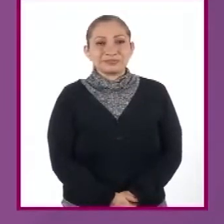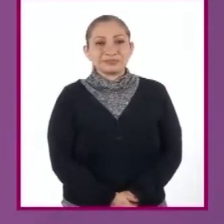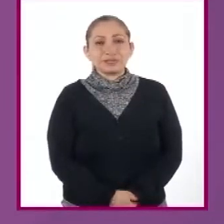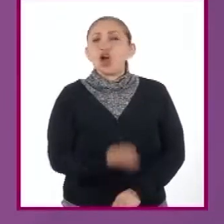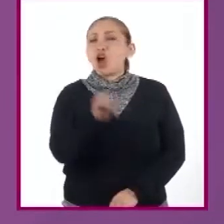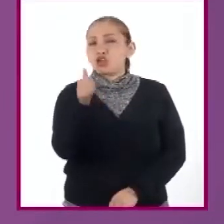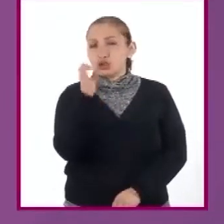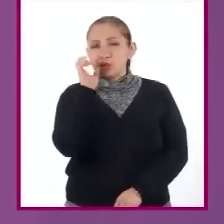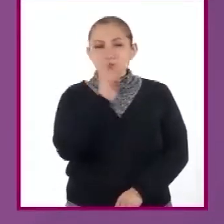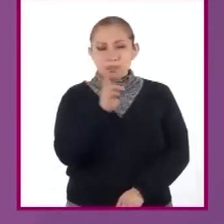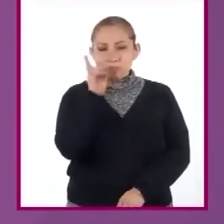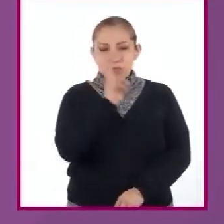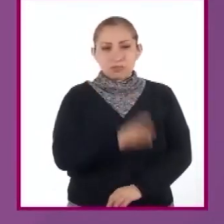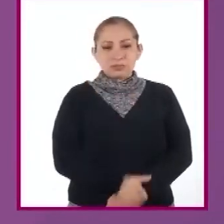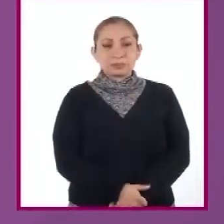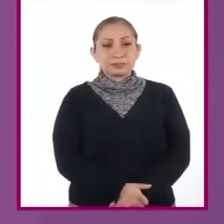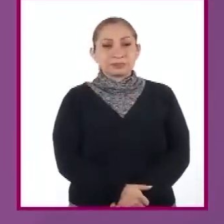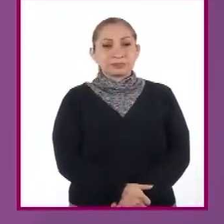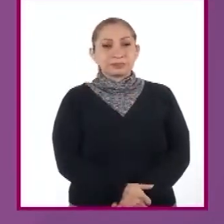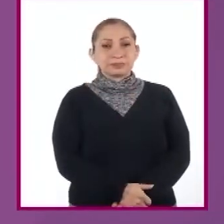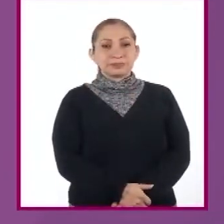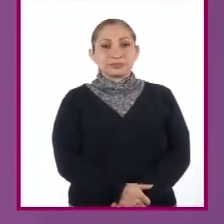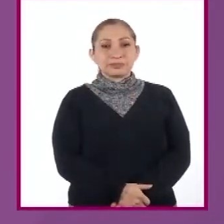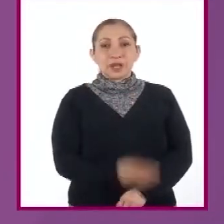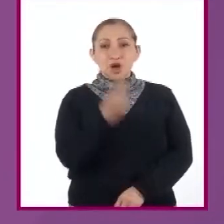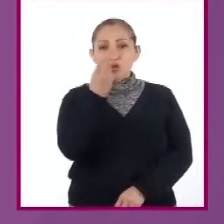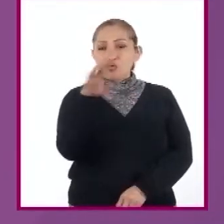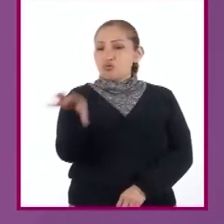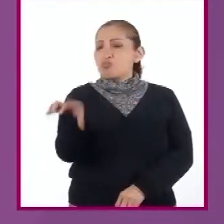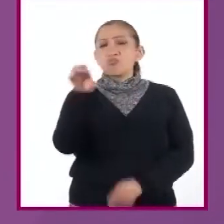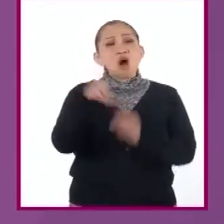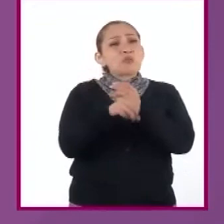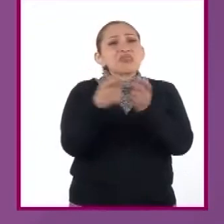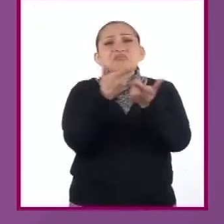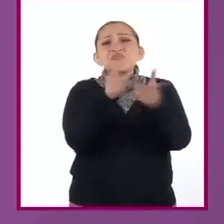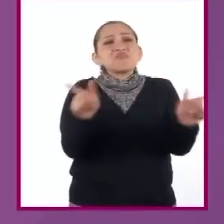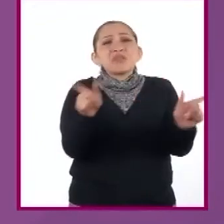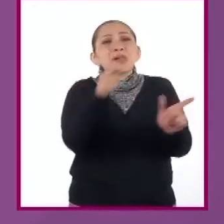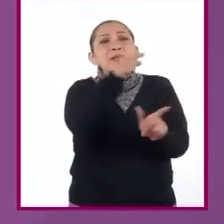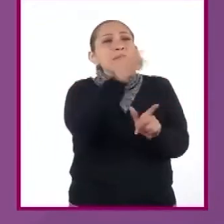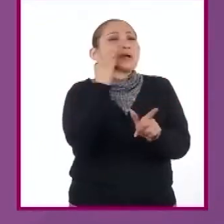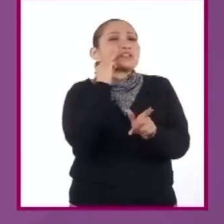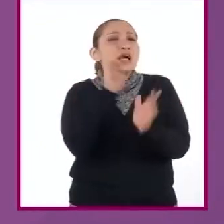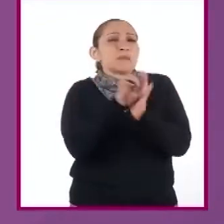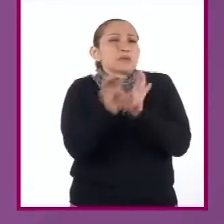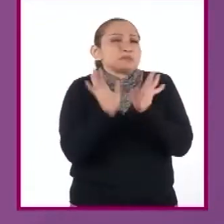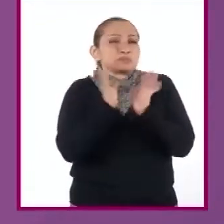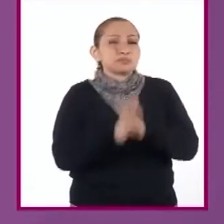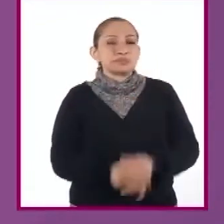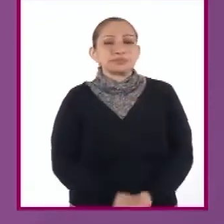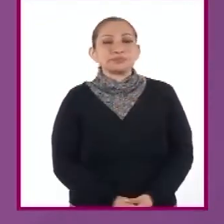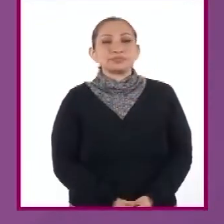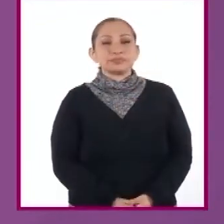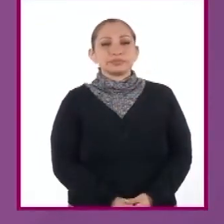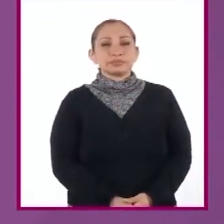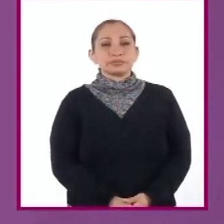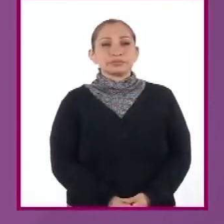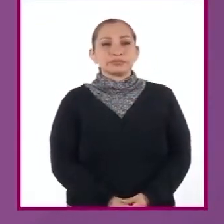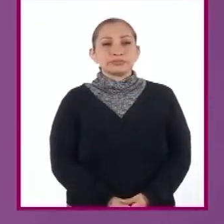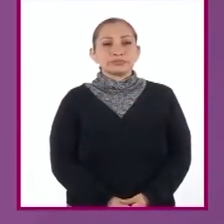Hagamos otro ejercicio. Tomemos un objeto cualquiera, por ejemplo, una manzana.